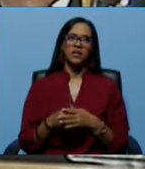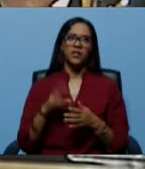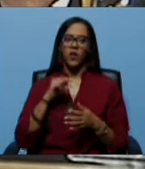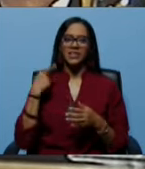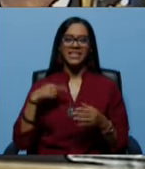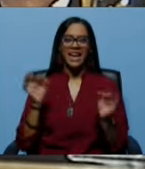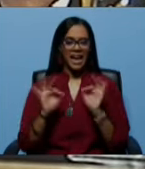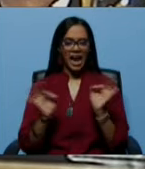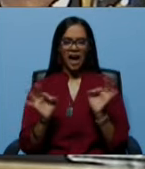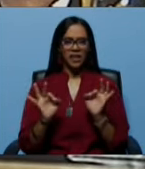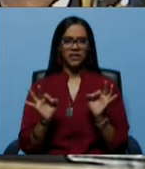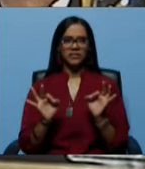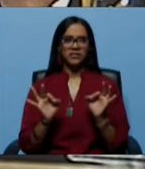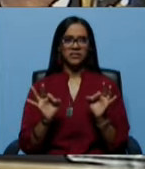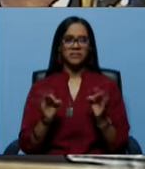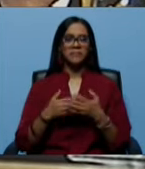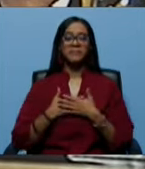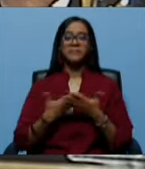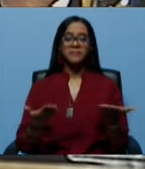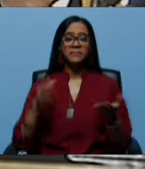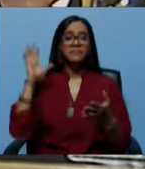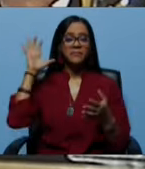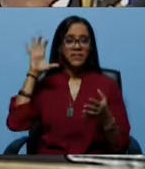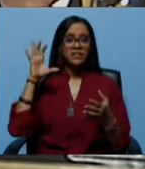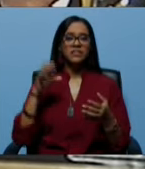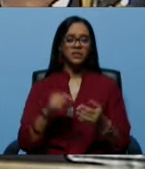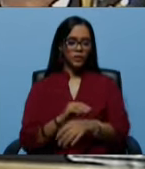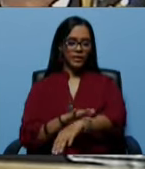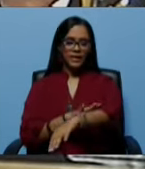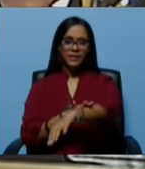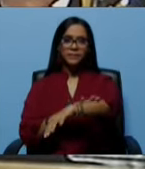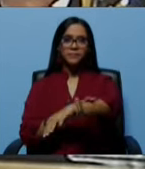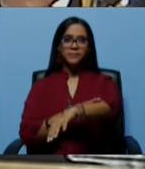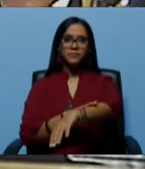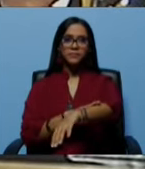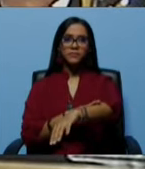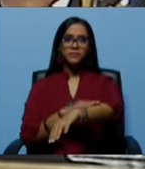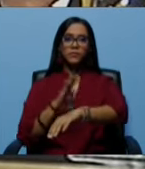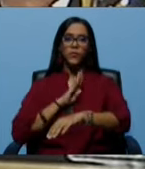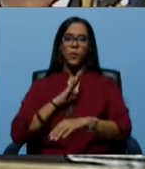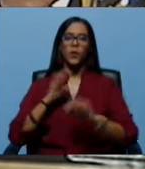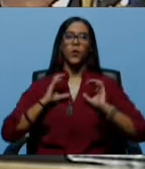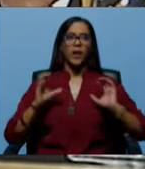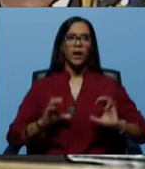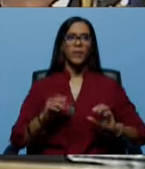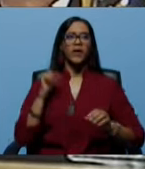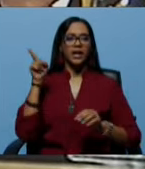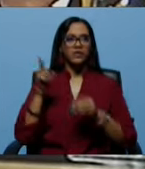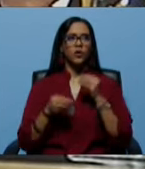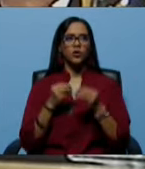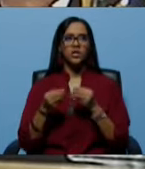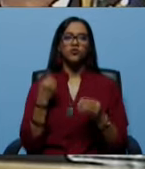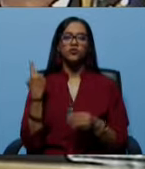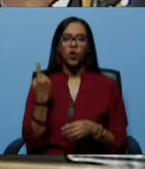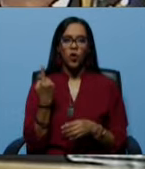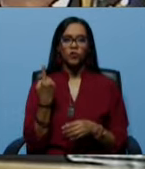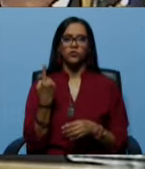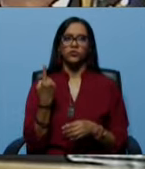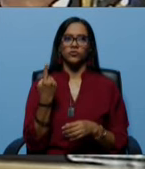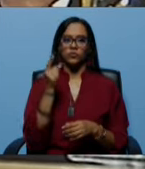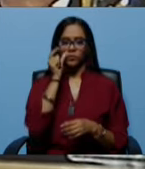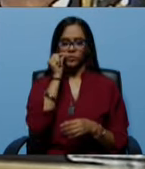nada que ofrendar por la patria, sino la piel, su propio cuerpo, ellos lo hicieron solos y